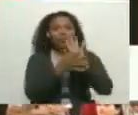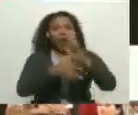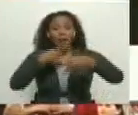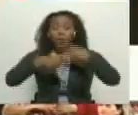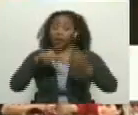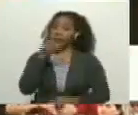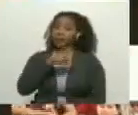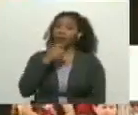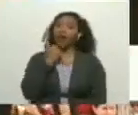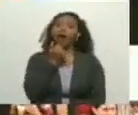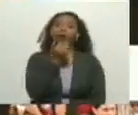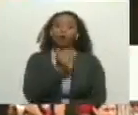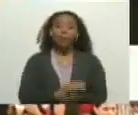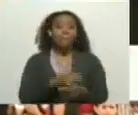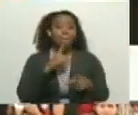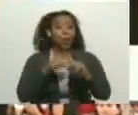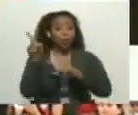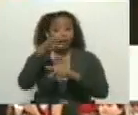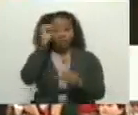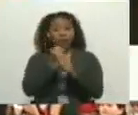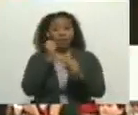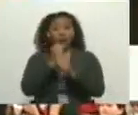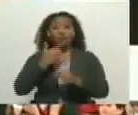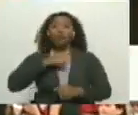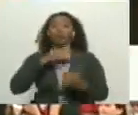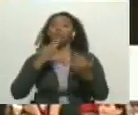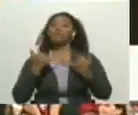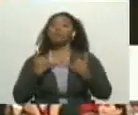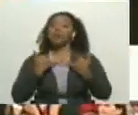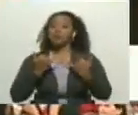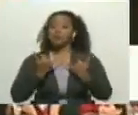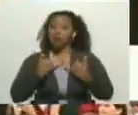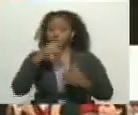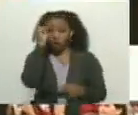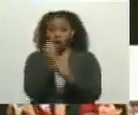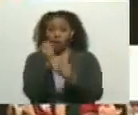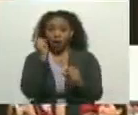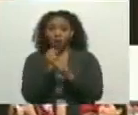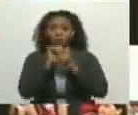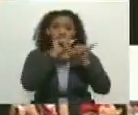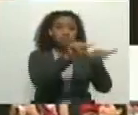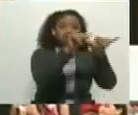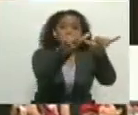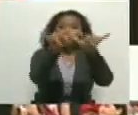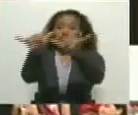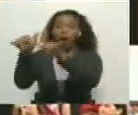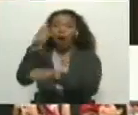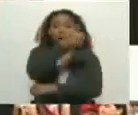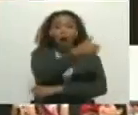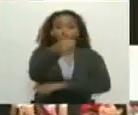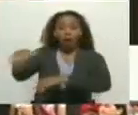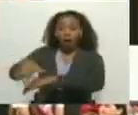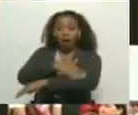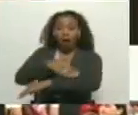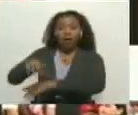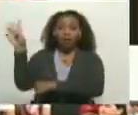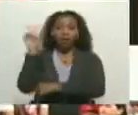necesario. Pero eso es un trabajo nuestro. Es un trabajo que se hace en cada calle de Venezuela.